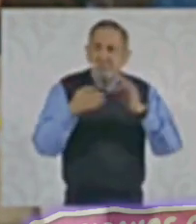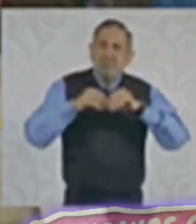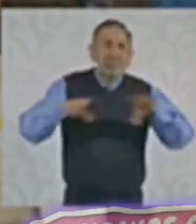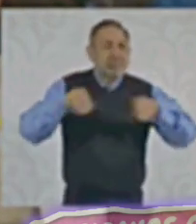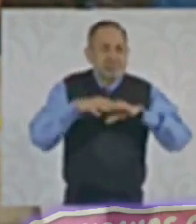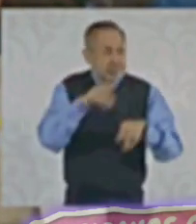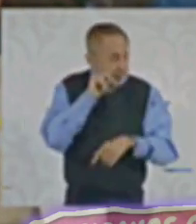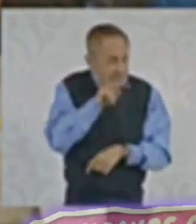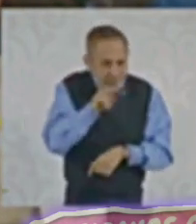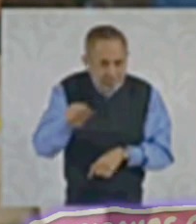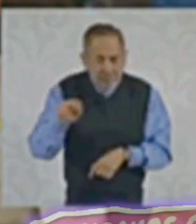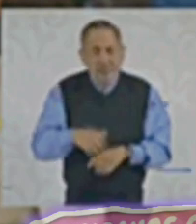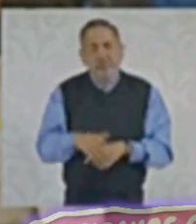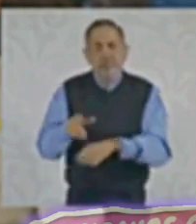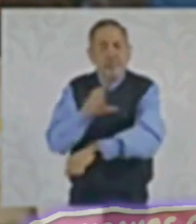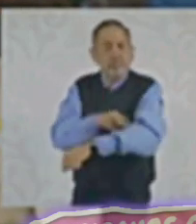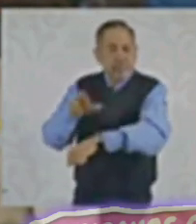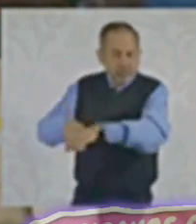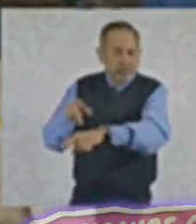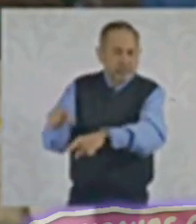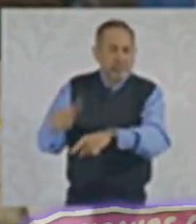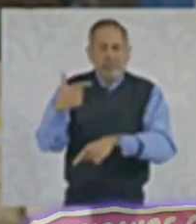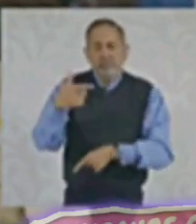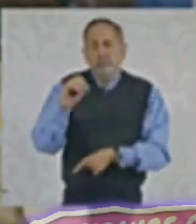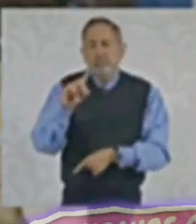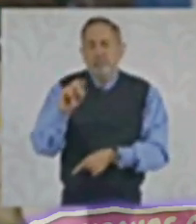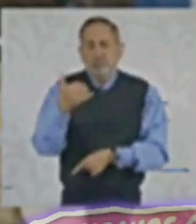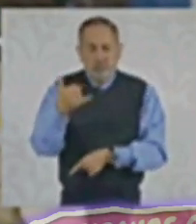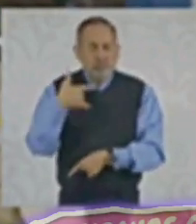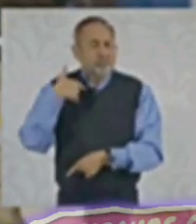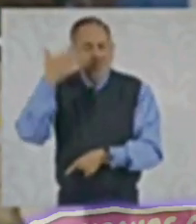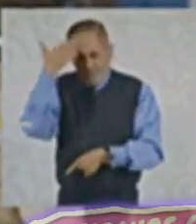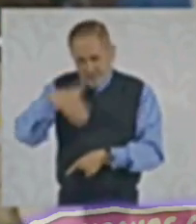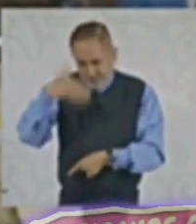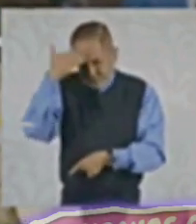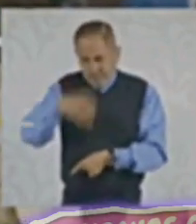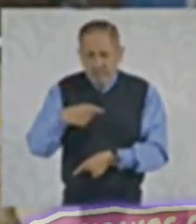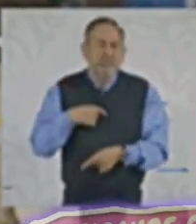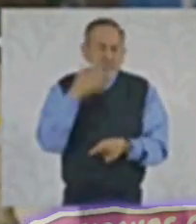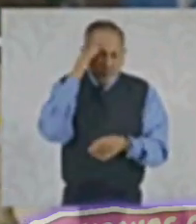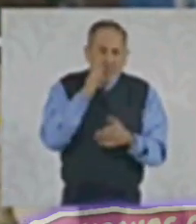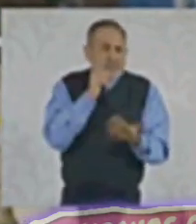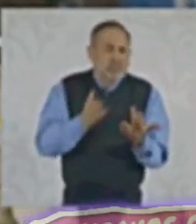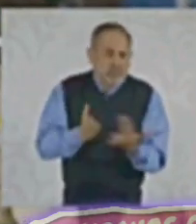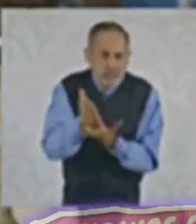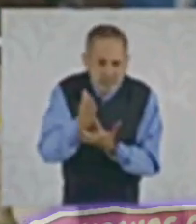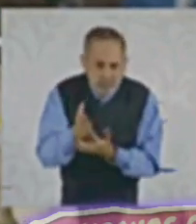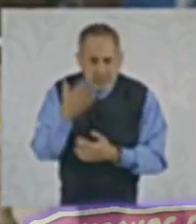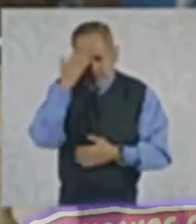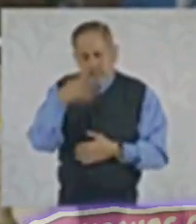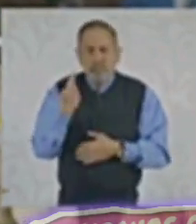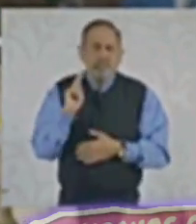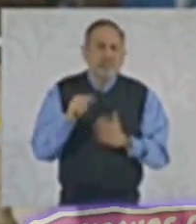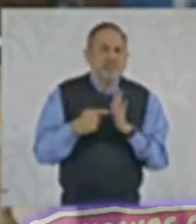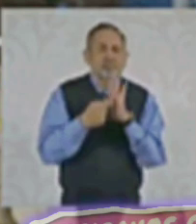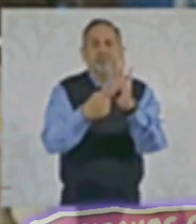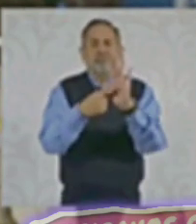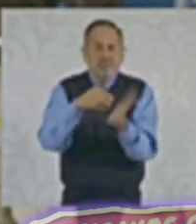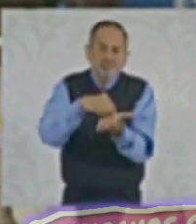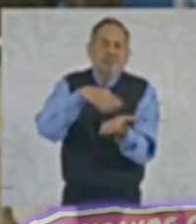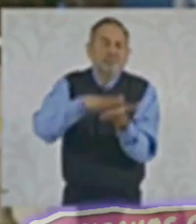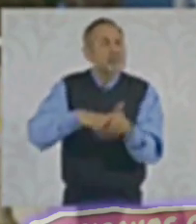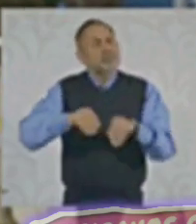coordinadora jurídica Ernestina Godoy lo sabe también. Sé que no pueden hacer mucho, lo sé, pero también quiero que quede aquí